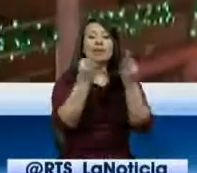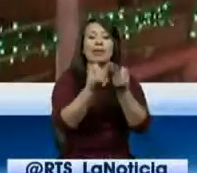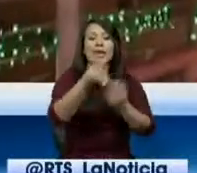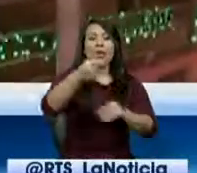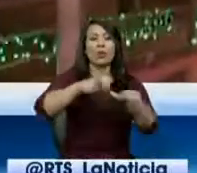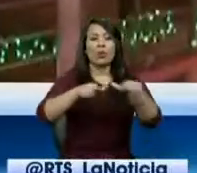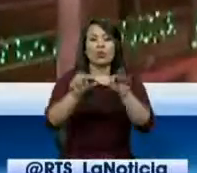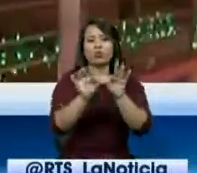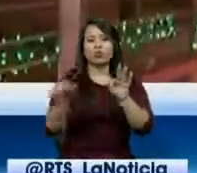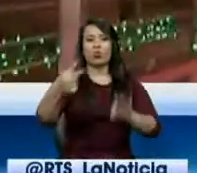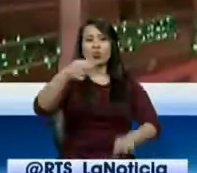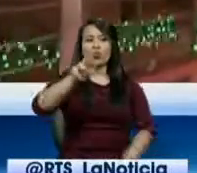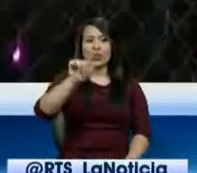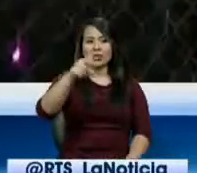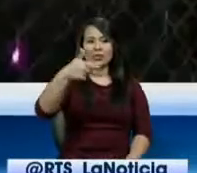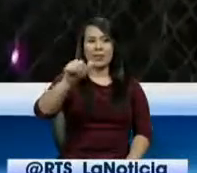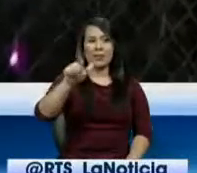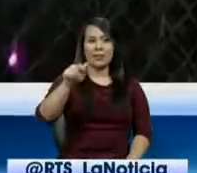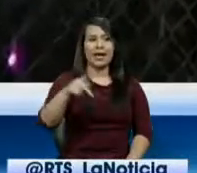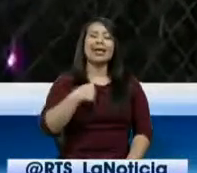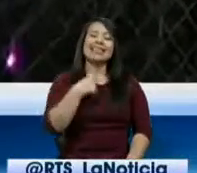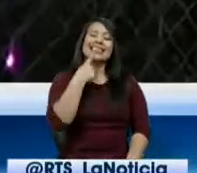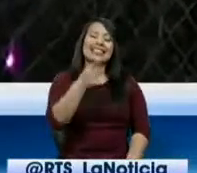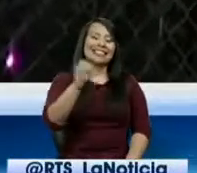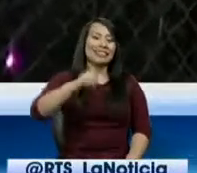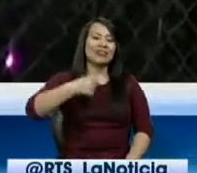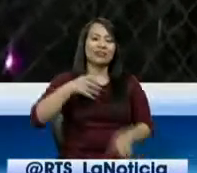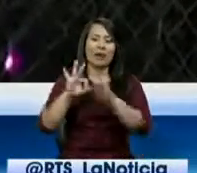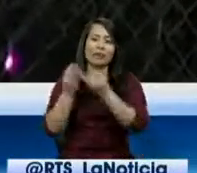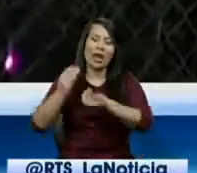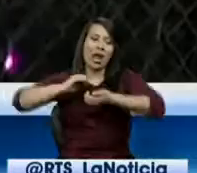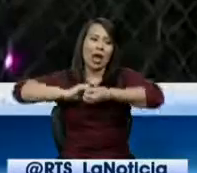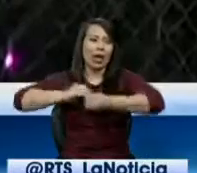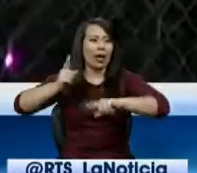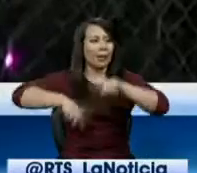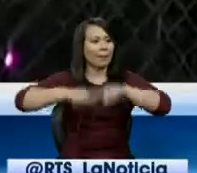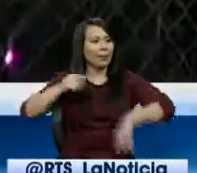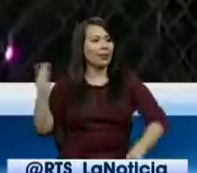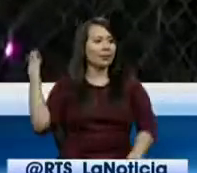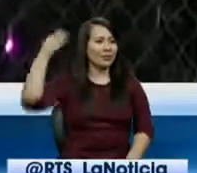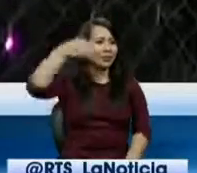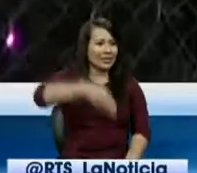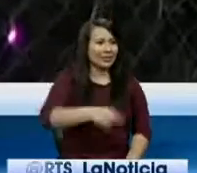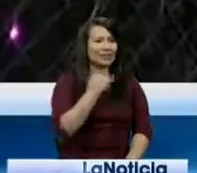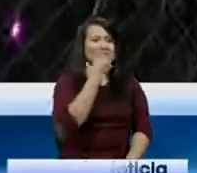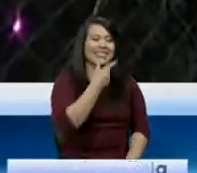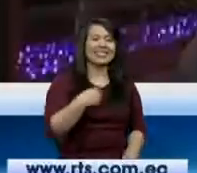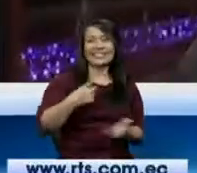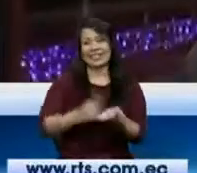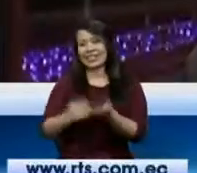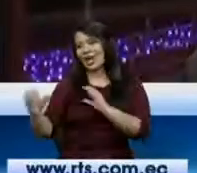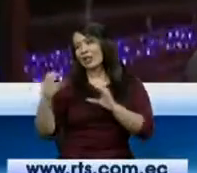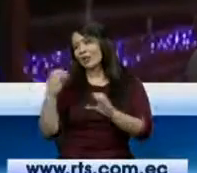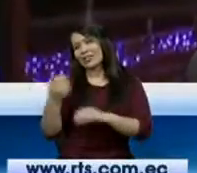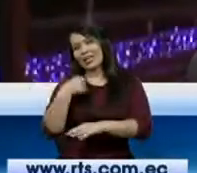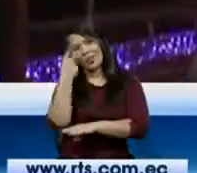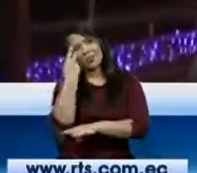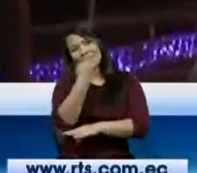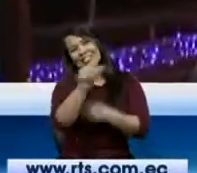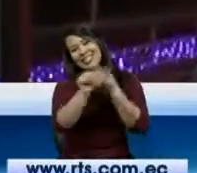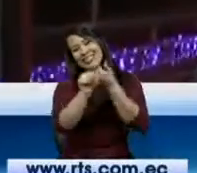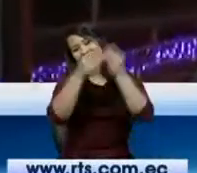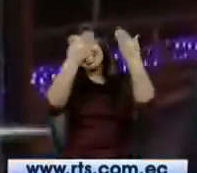de este precioso lugar. Y como venir con familia, amigos y para pasar un rato reunidos. Hemos venido acá con